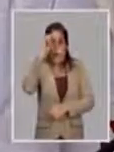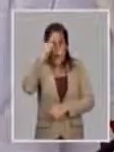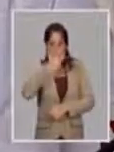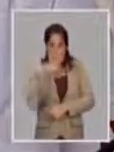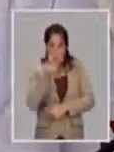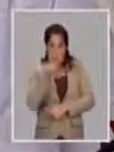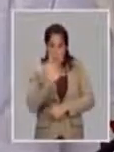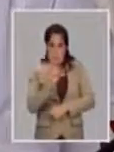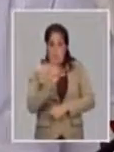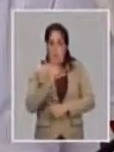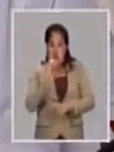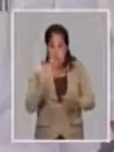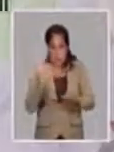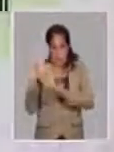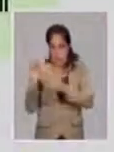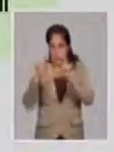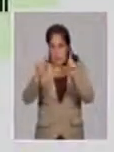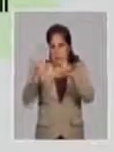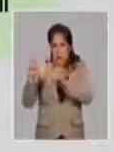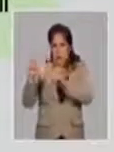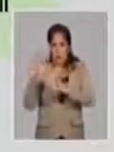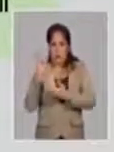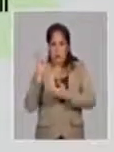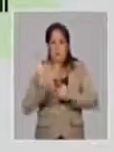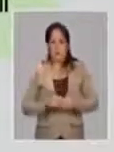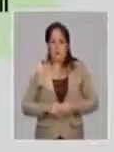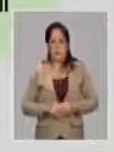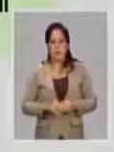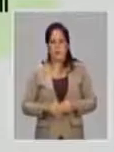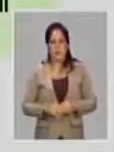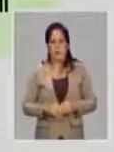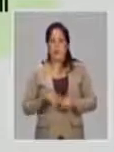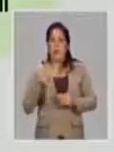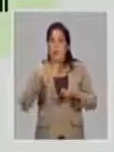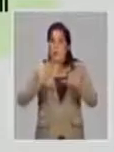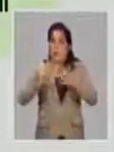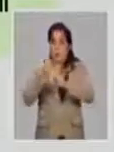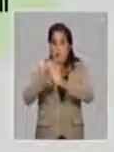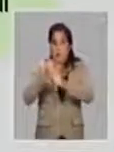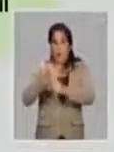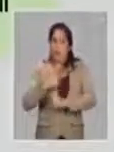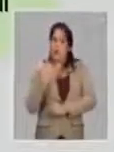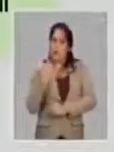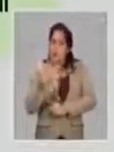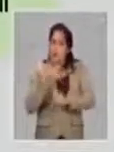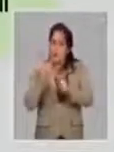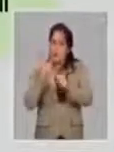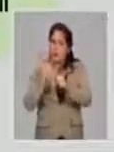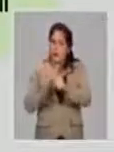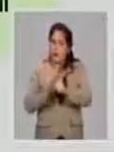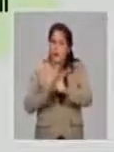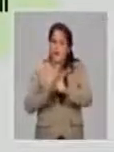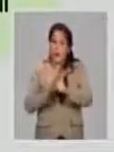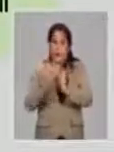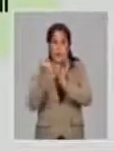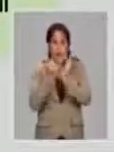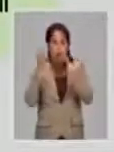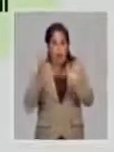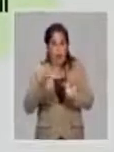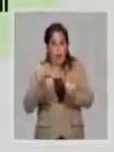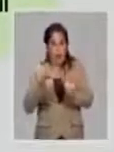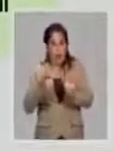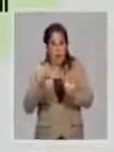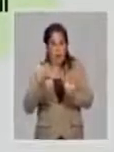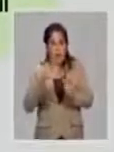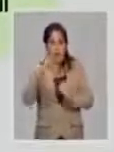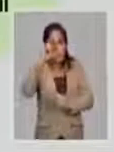Abdala. Realmente pongan la siguiente, En esta estrategia nosotros comenzamos, y fue